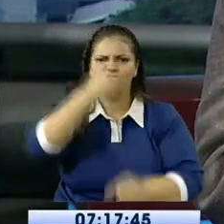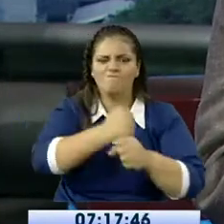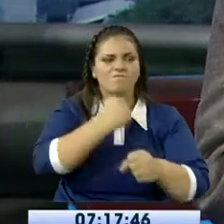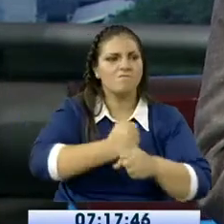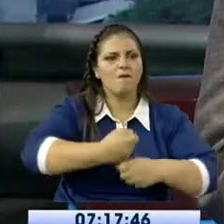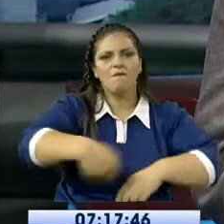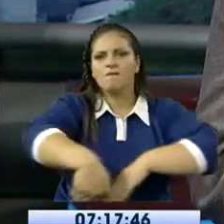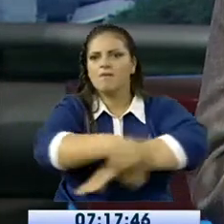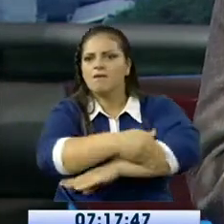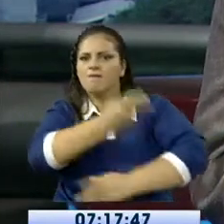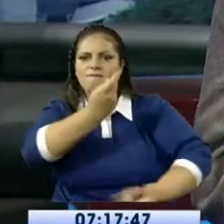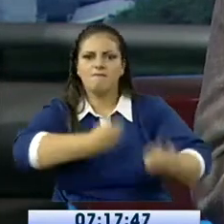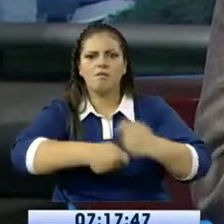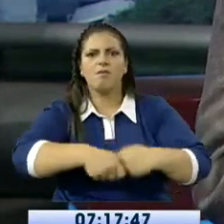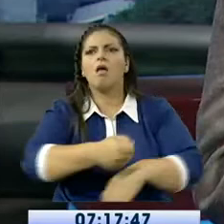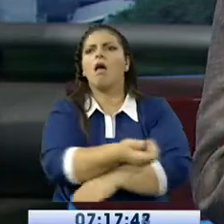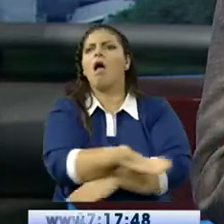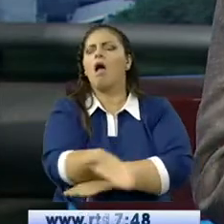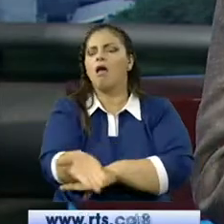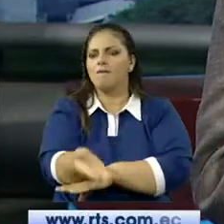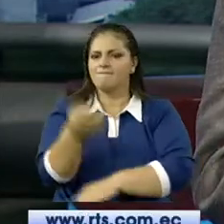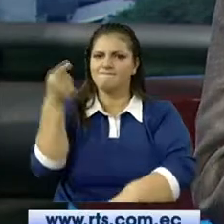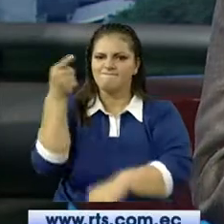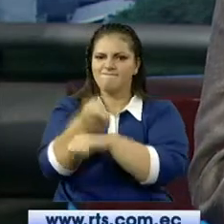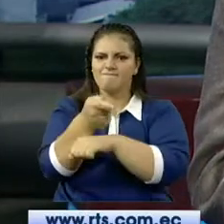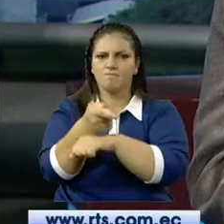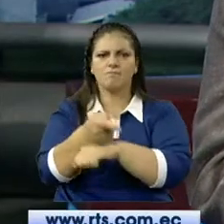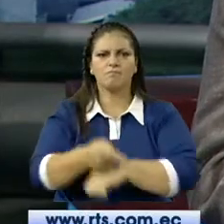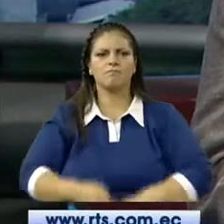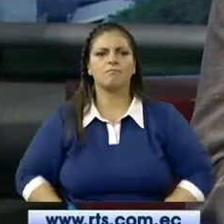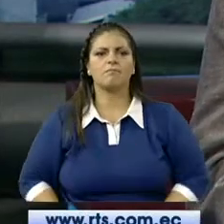informal y mendicidad en la zona de Iñaquito.